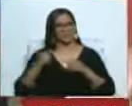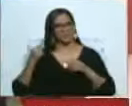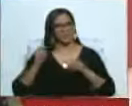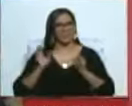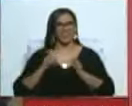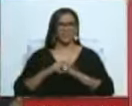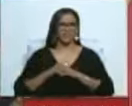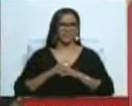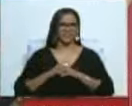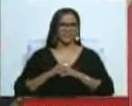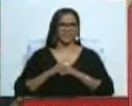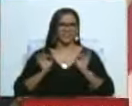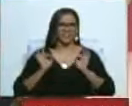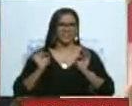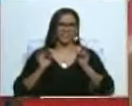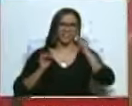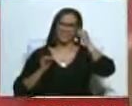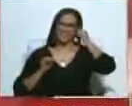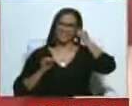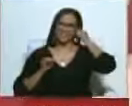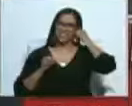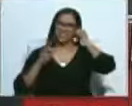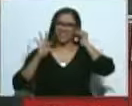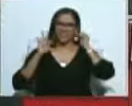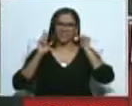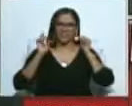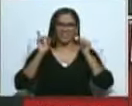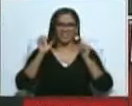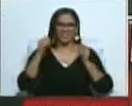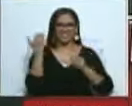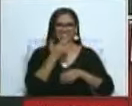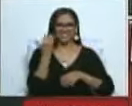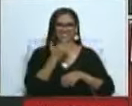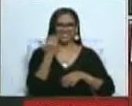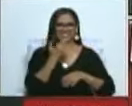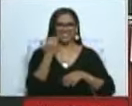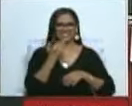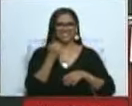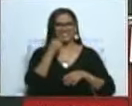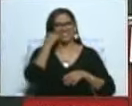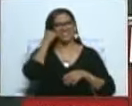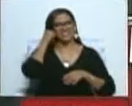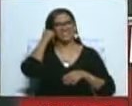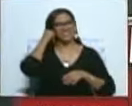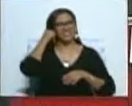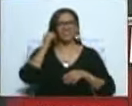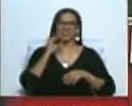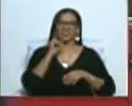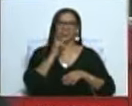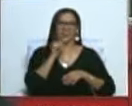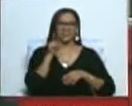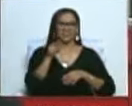estoy mintiendo para nada. ¿Ah? Ahí está Freddy, mira. No estaba hablando mal de ti, Freddy.